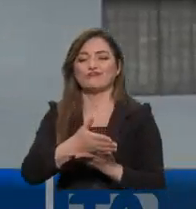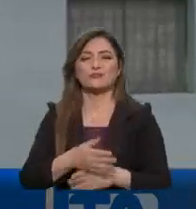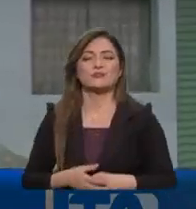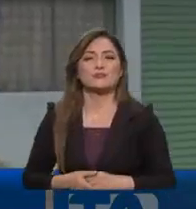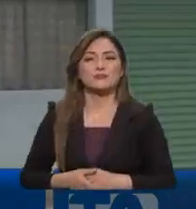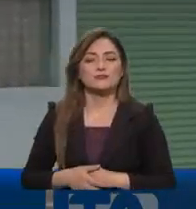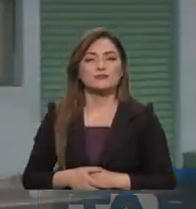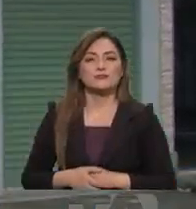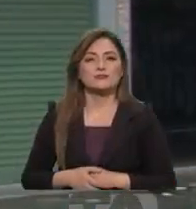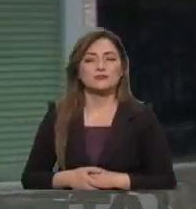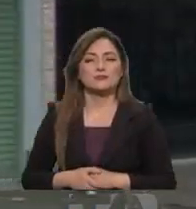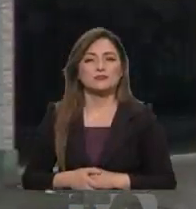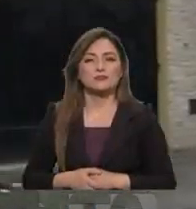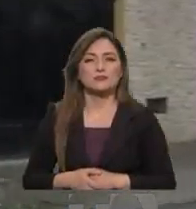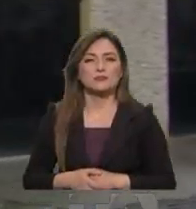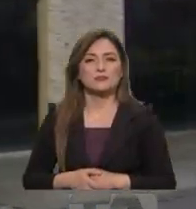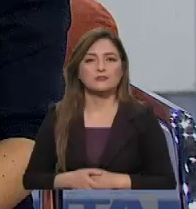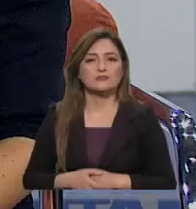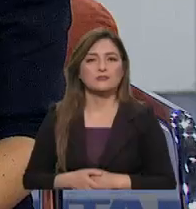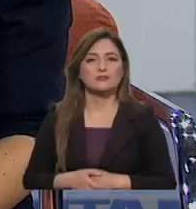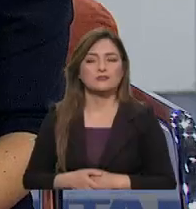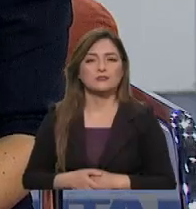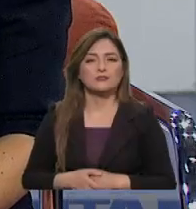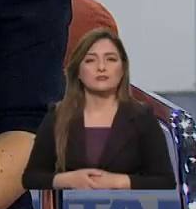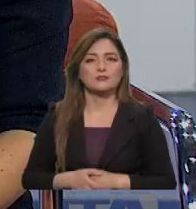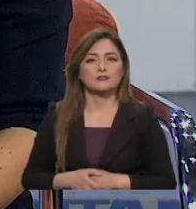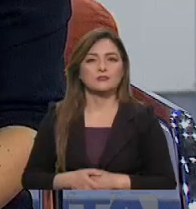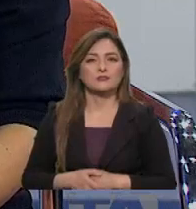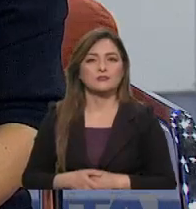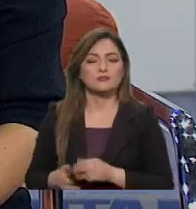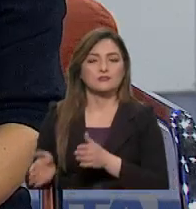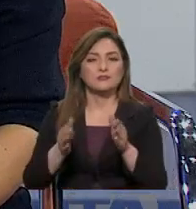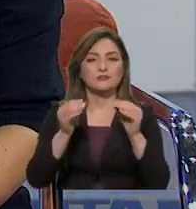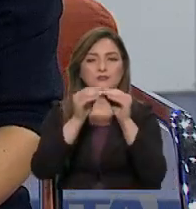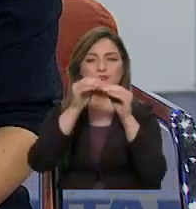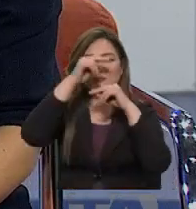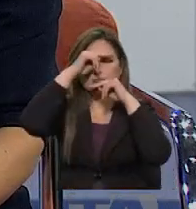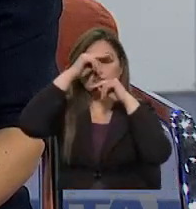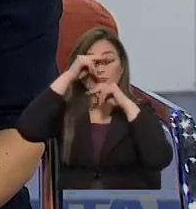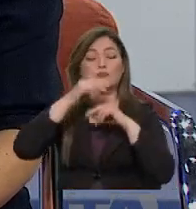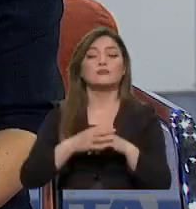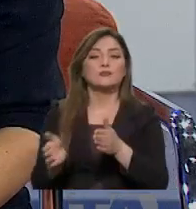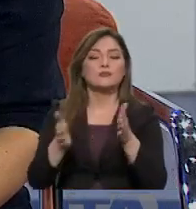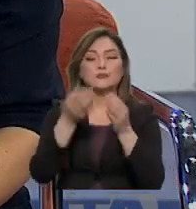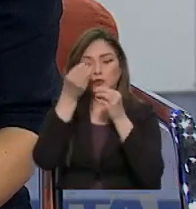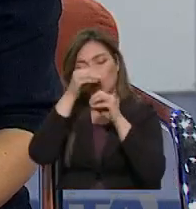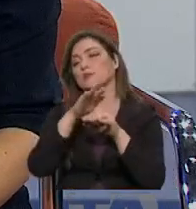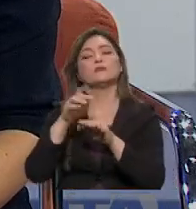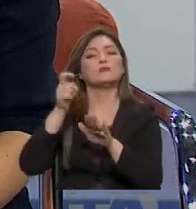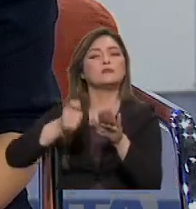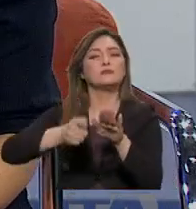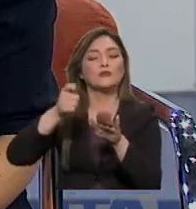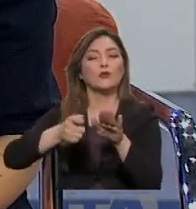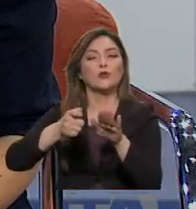sector. Alberto Luna, 24 horas. Seguimos con más noticias y en otro tema les contamos que si el juez